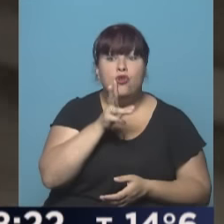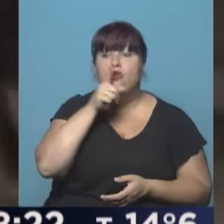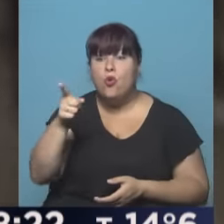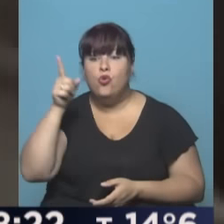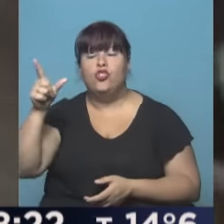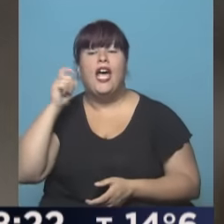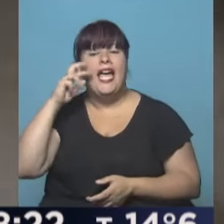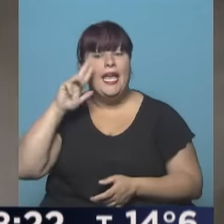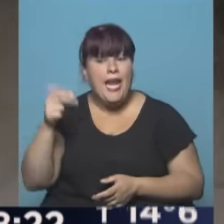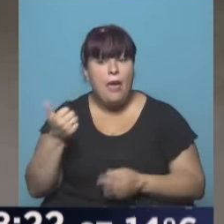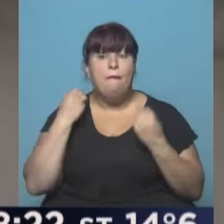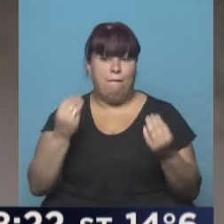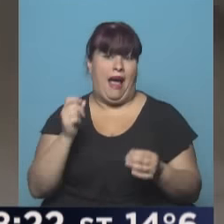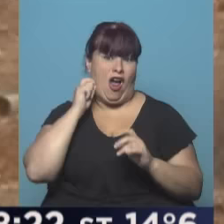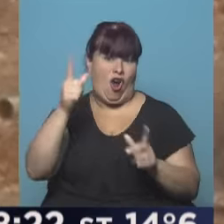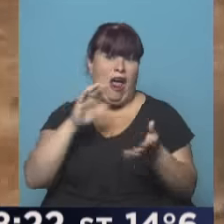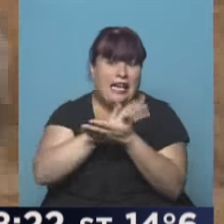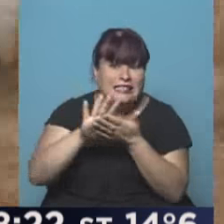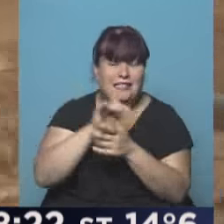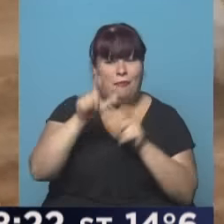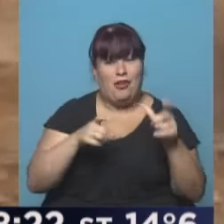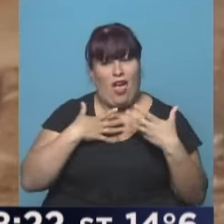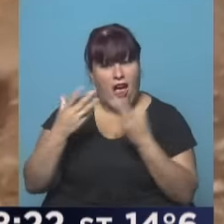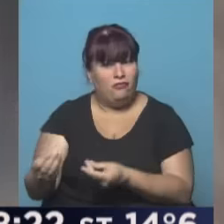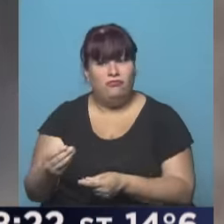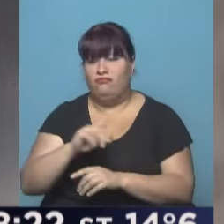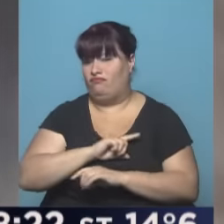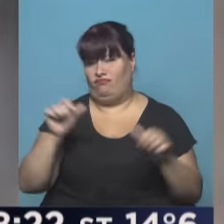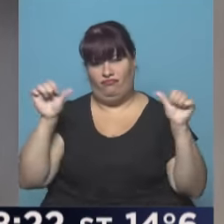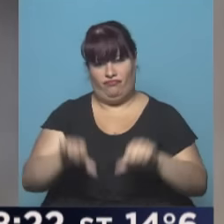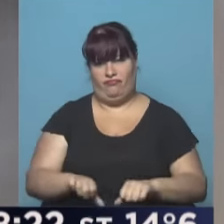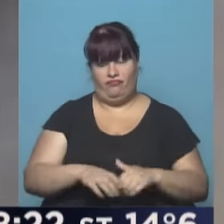en Ginebra para alcanzar una tregua humanitaria no han dado resultado.